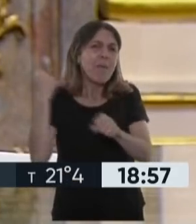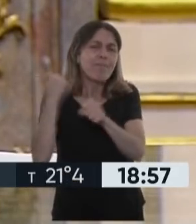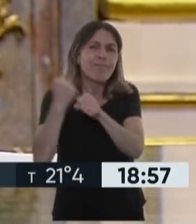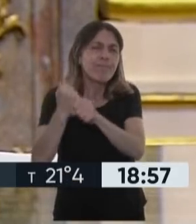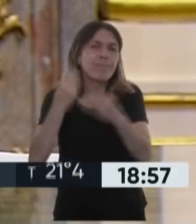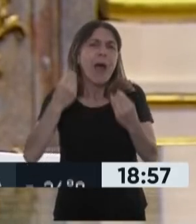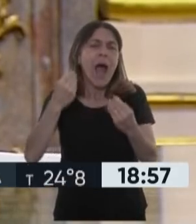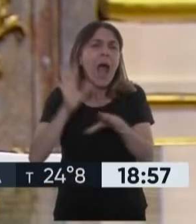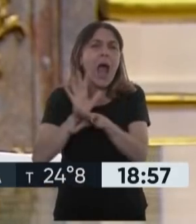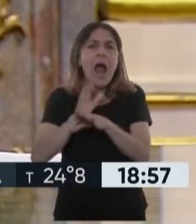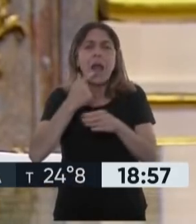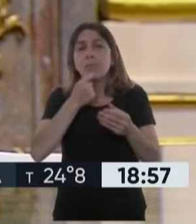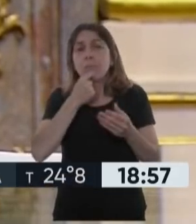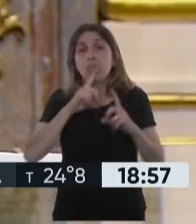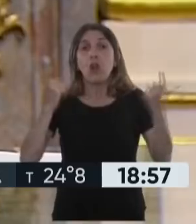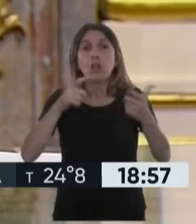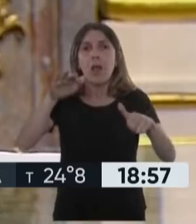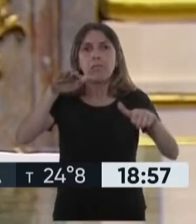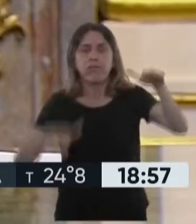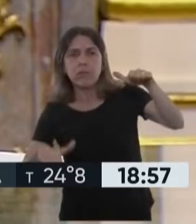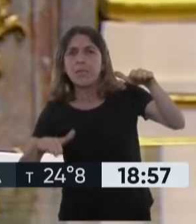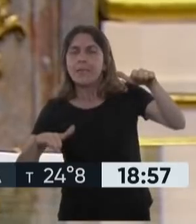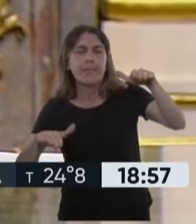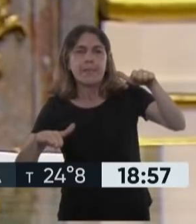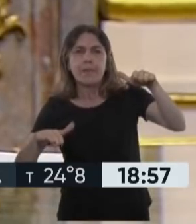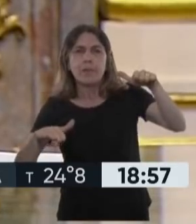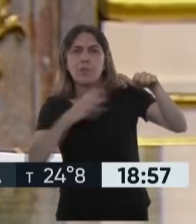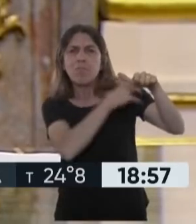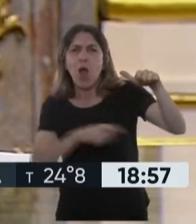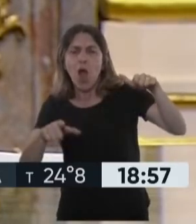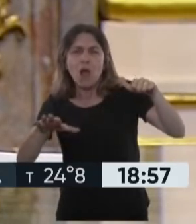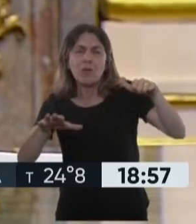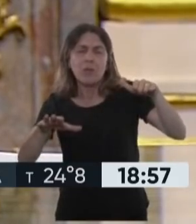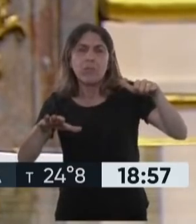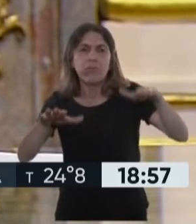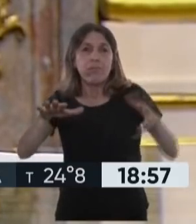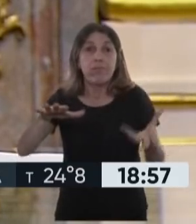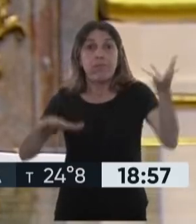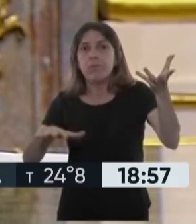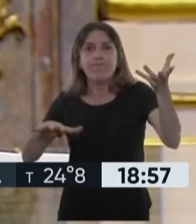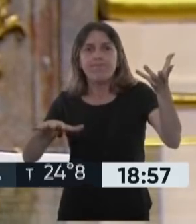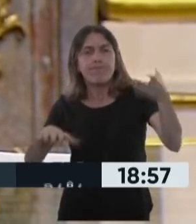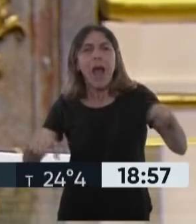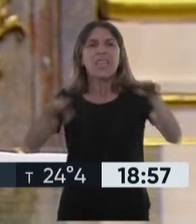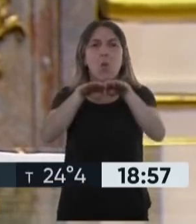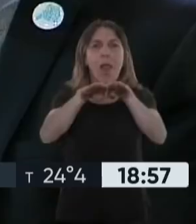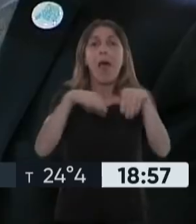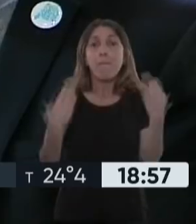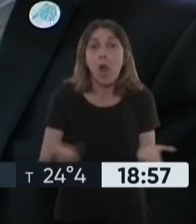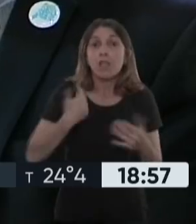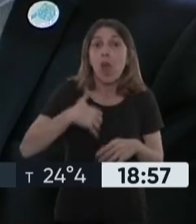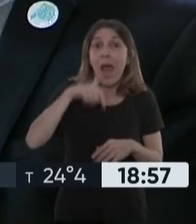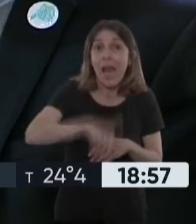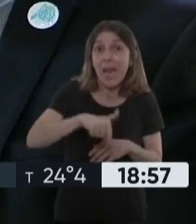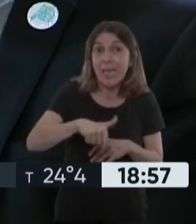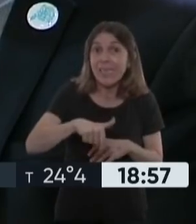las desigualdades y que tengamos sociedades más inequitativas. Y Argentina